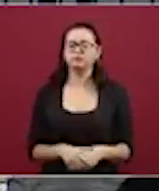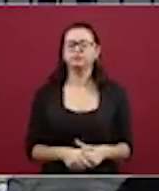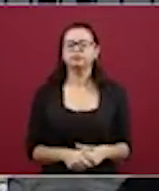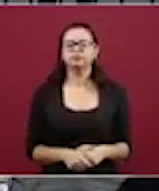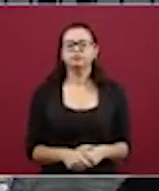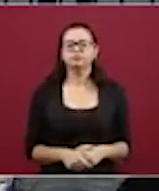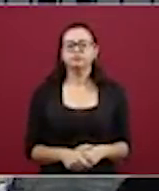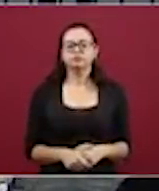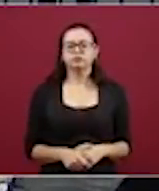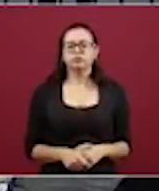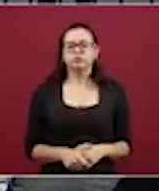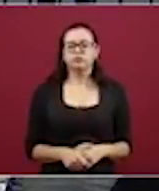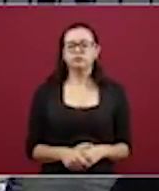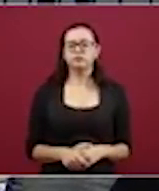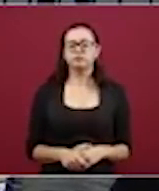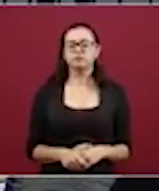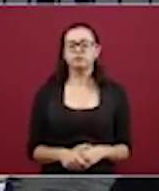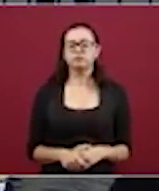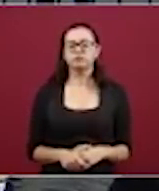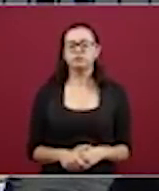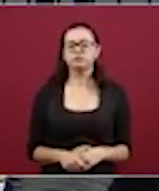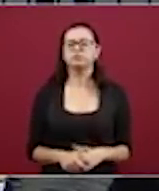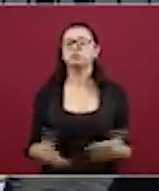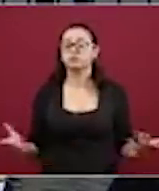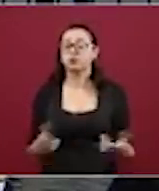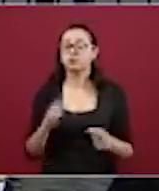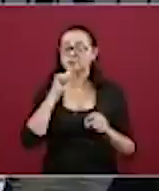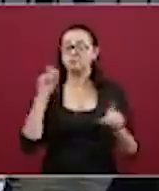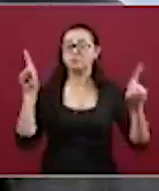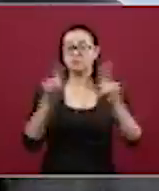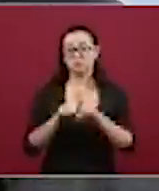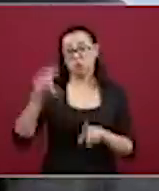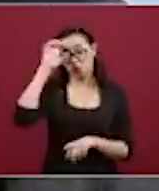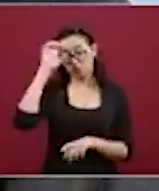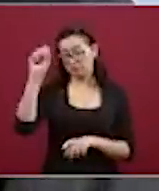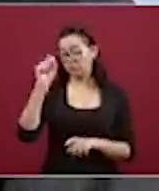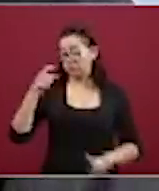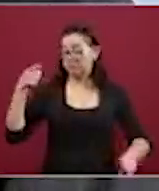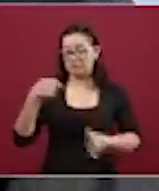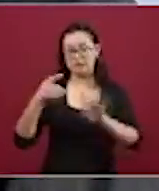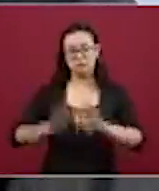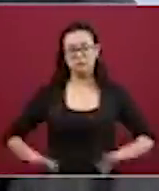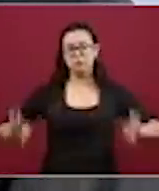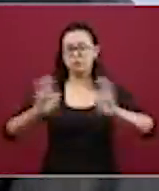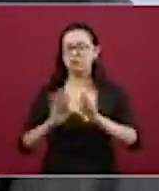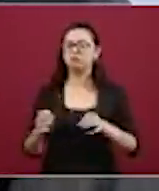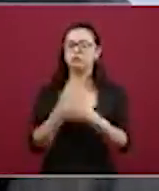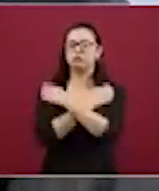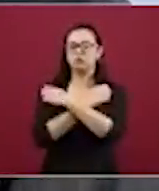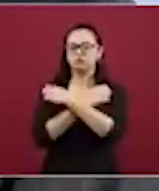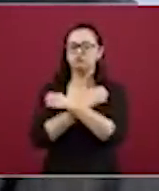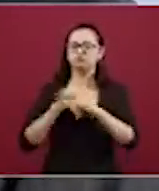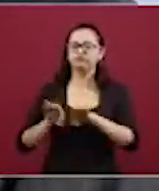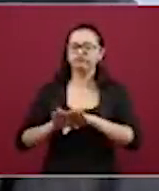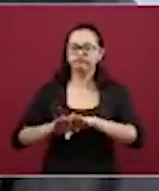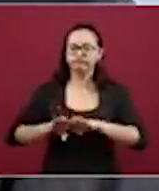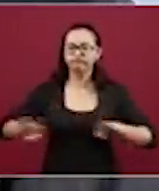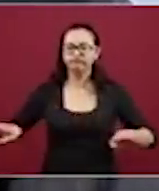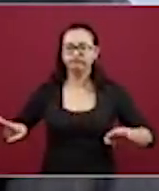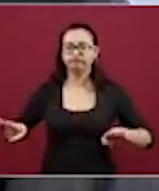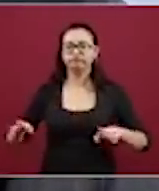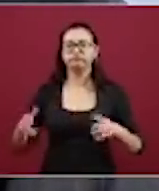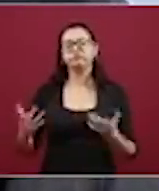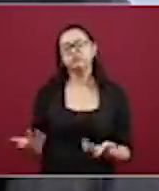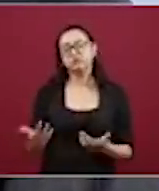se define como equitativa, este es un concepto central en la nueva iniciativa. Impulsará acciones que revertirán